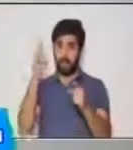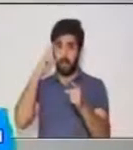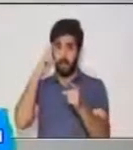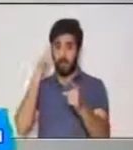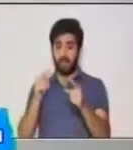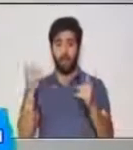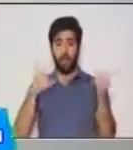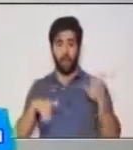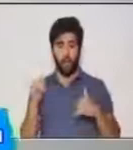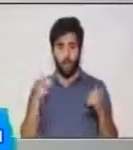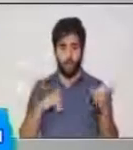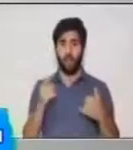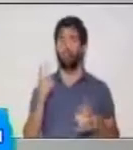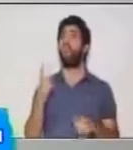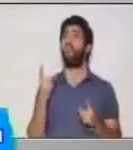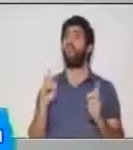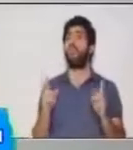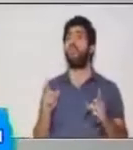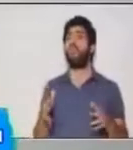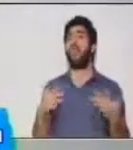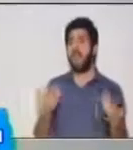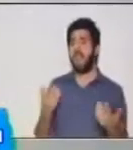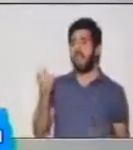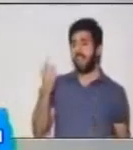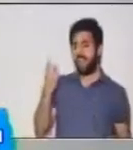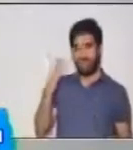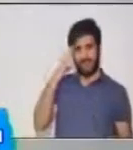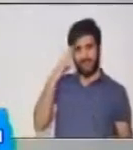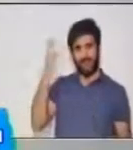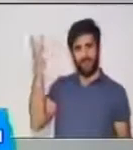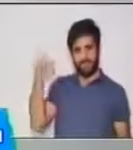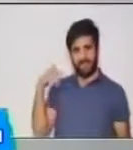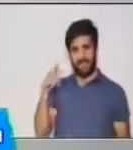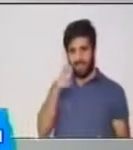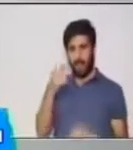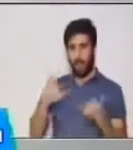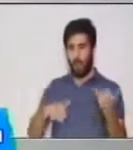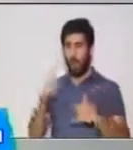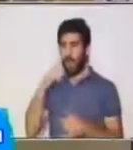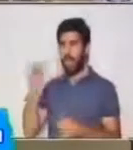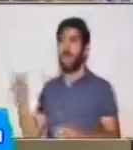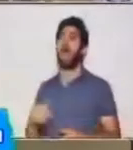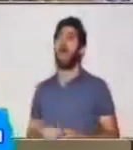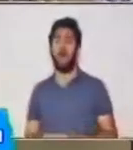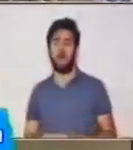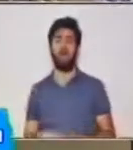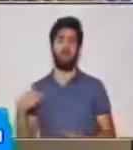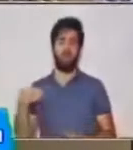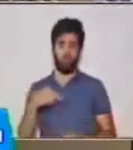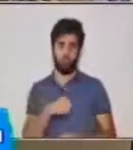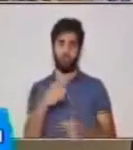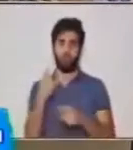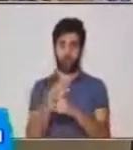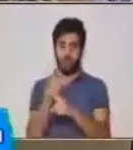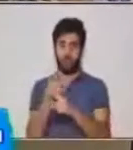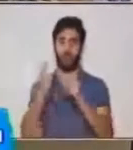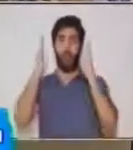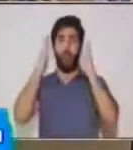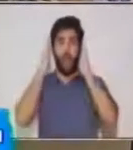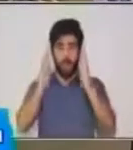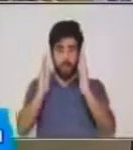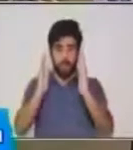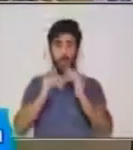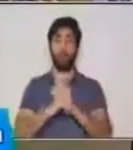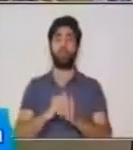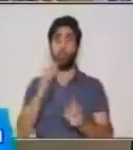era el objeto que te hacía falta. Muy bien, ¿qué utilizamos en ese momento? Utilizamos la atención. Y tú utilizaste